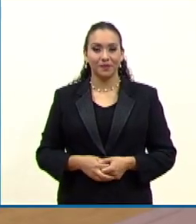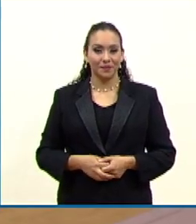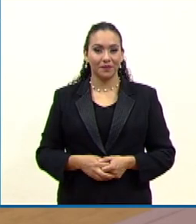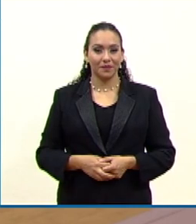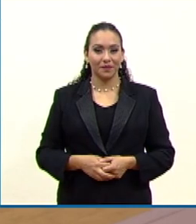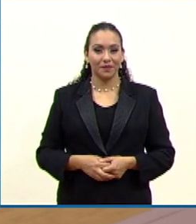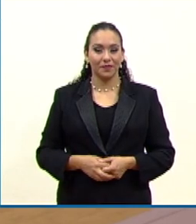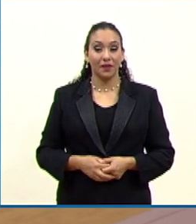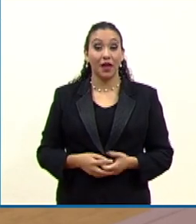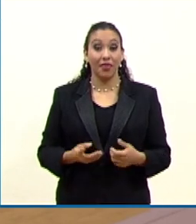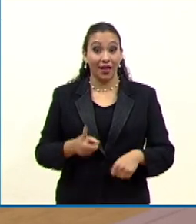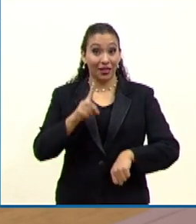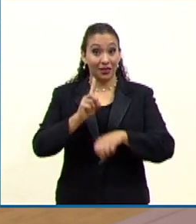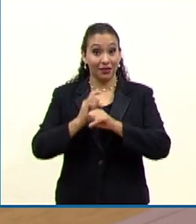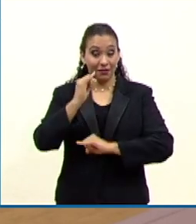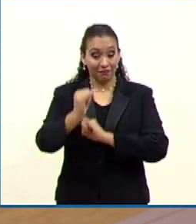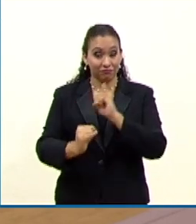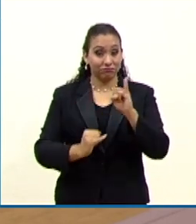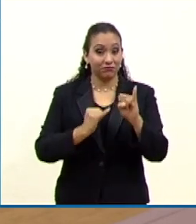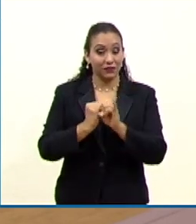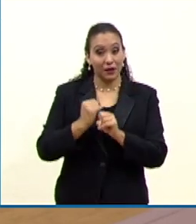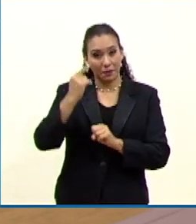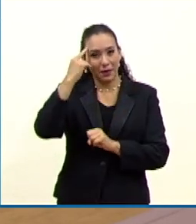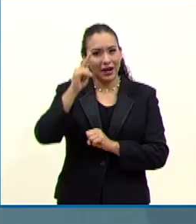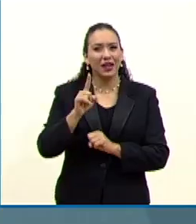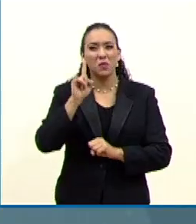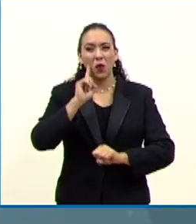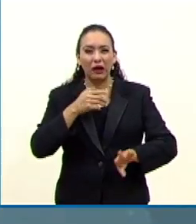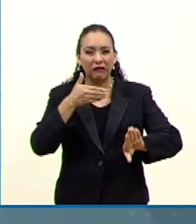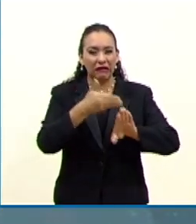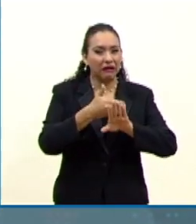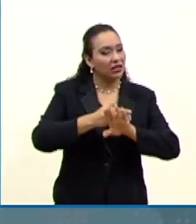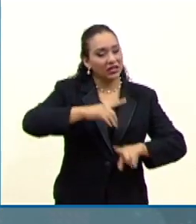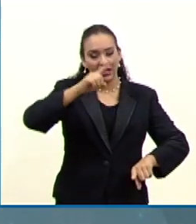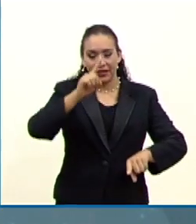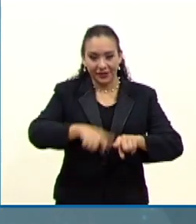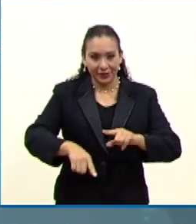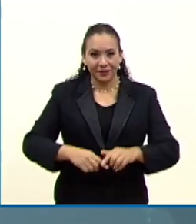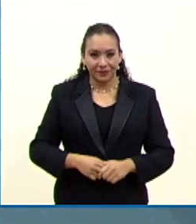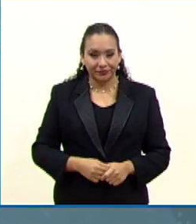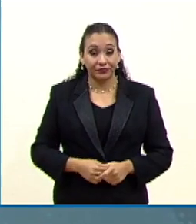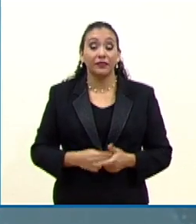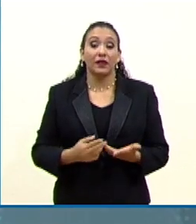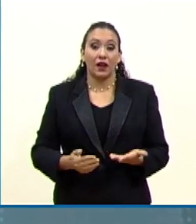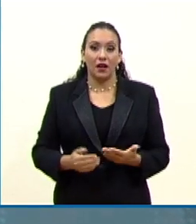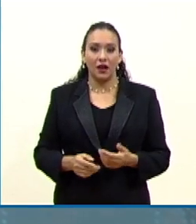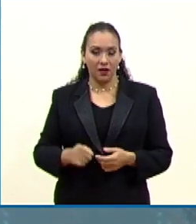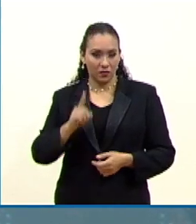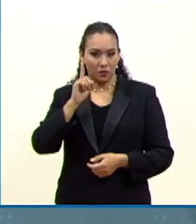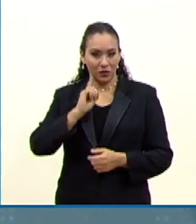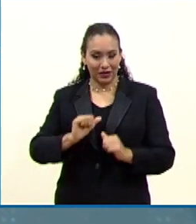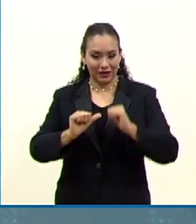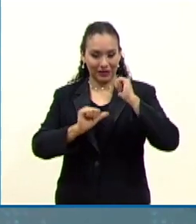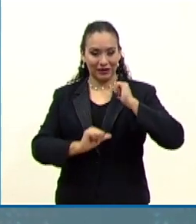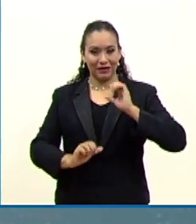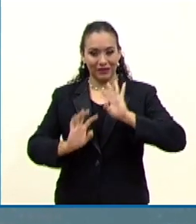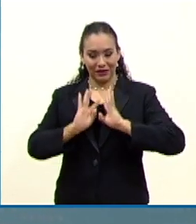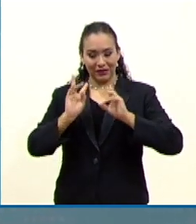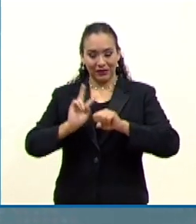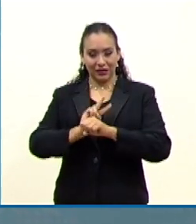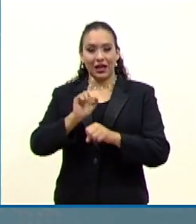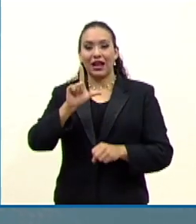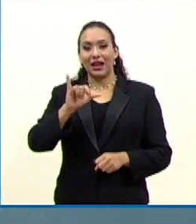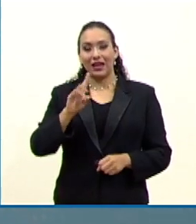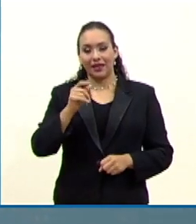Y en el marco del Día Internacional para Eliminar la Violencia en contra de las Mujeres, la consejera de la Judicatura Federal, Lilia